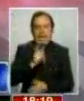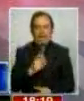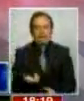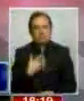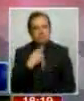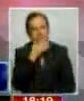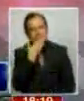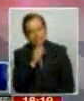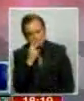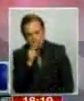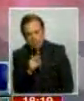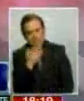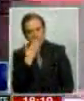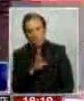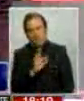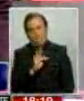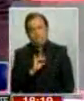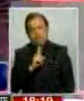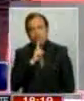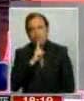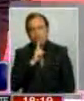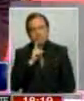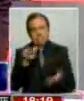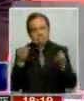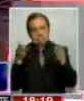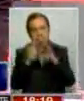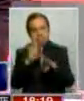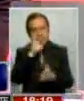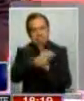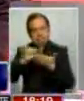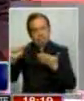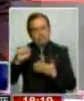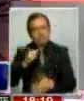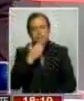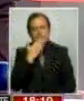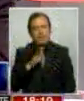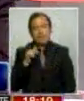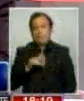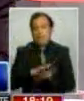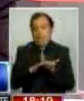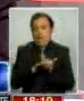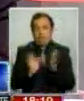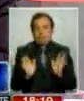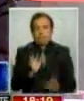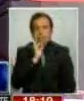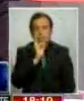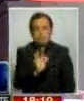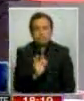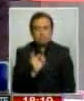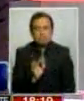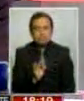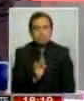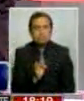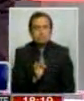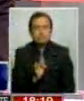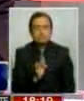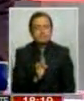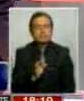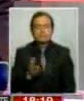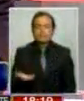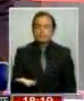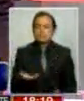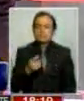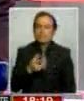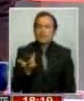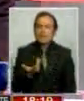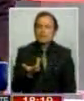dicho, mira, se cierra. Y en ese contexto hemos colocado, por ejemplo, porque implícito y no me lo has preguntado, tiene